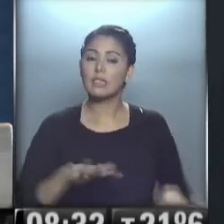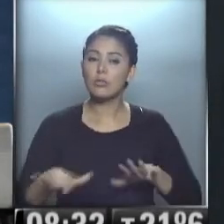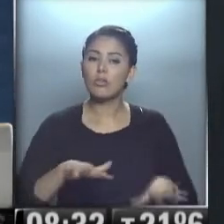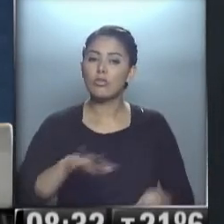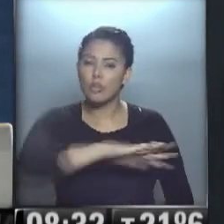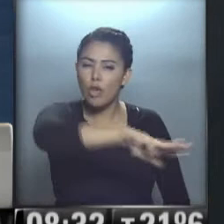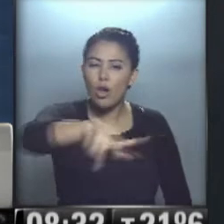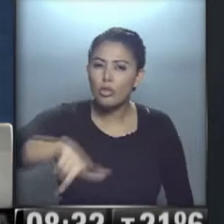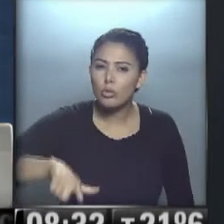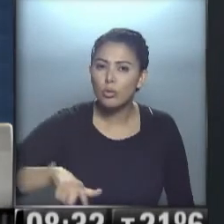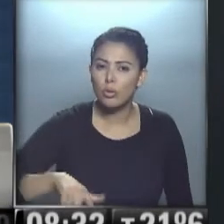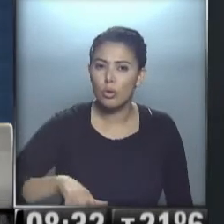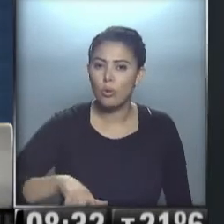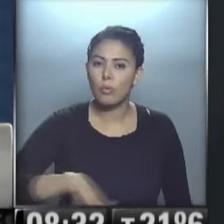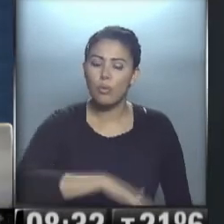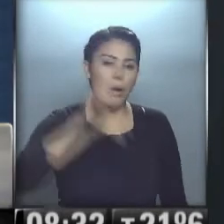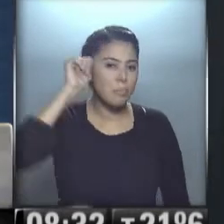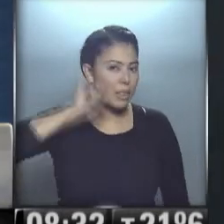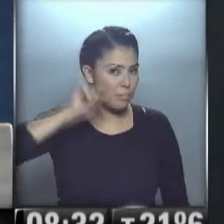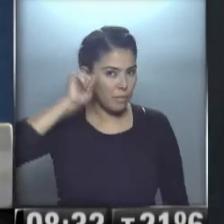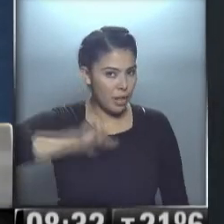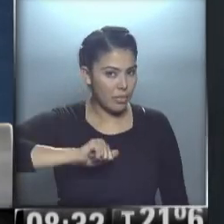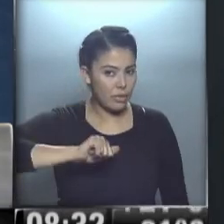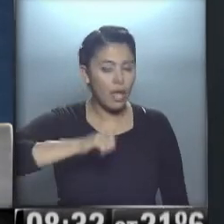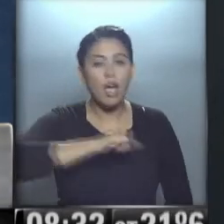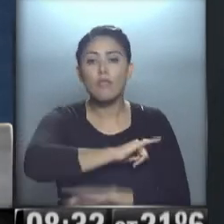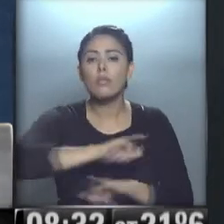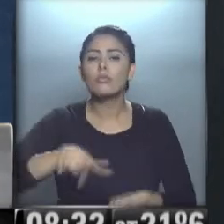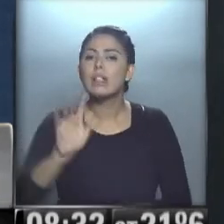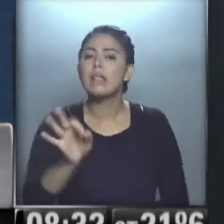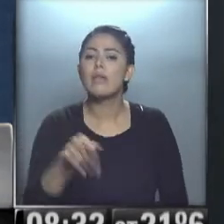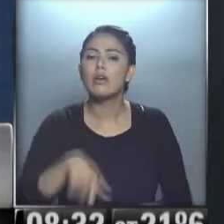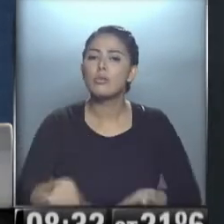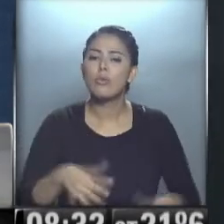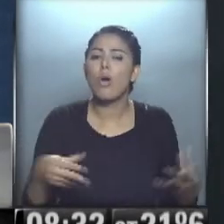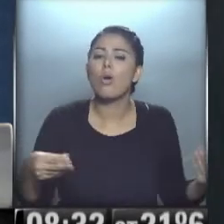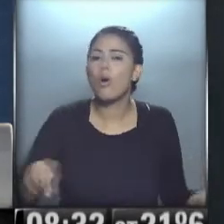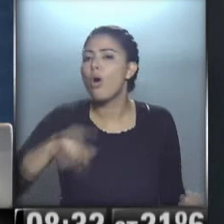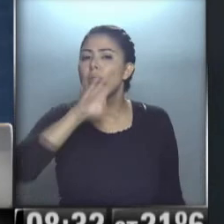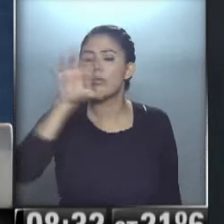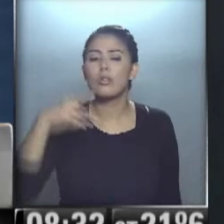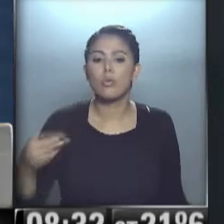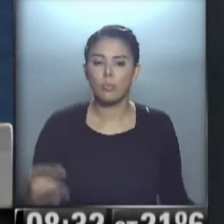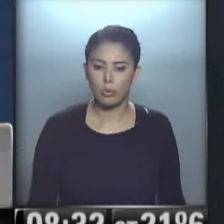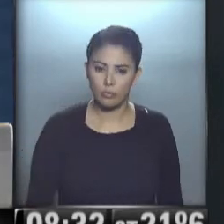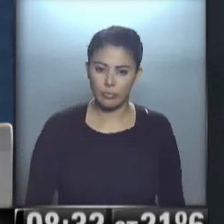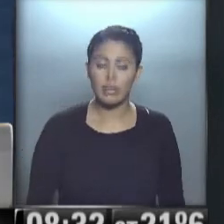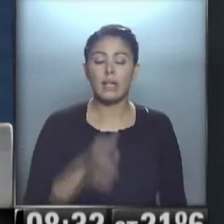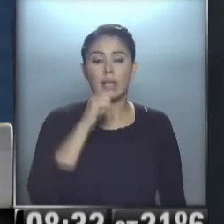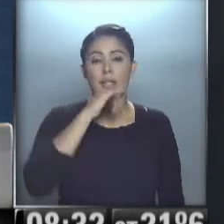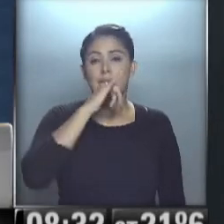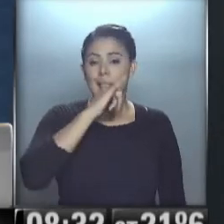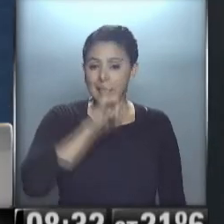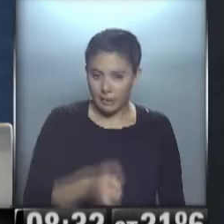saqueo que se registraron en Mar del Plata. ¿Cuál es la información que ha recibido y cuál es la situación en el resto de la provincia? Sí,